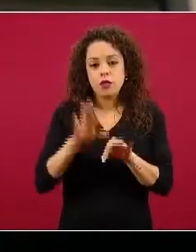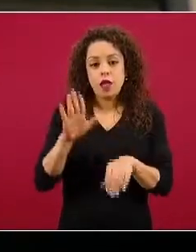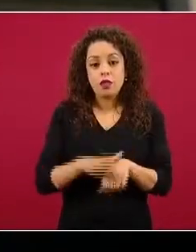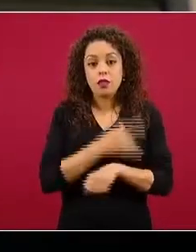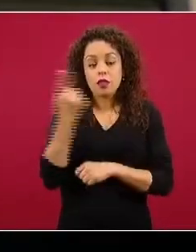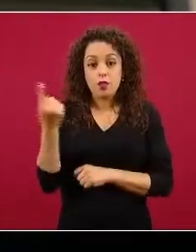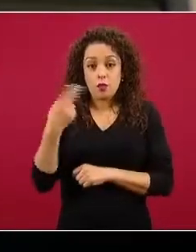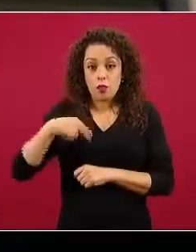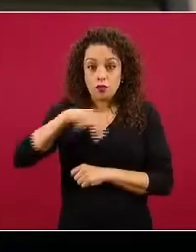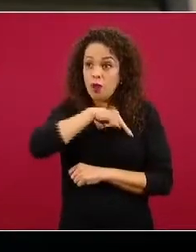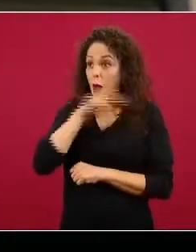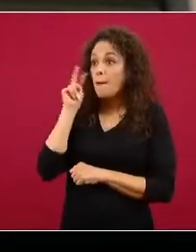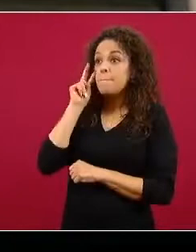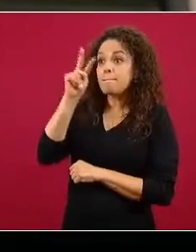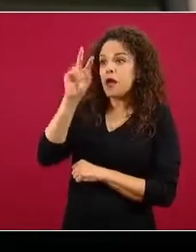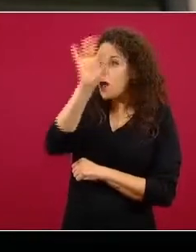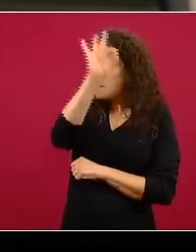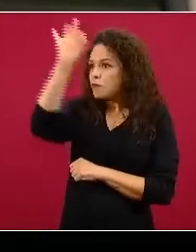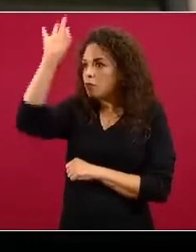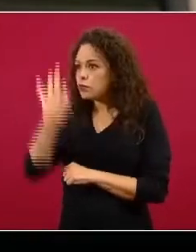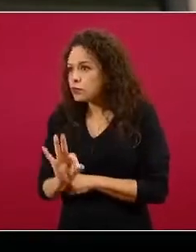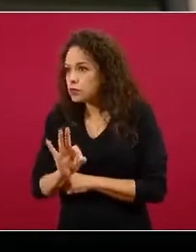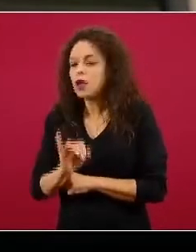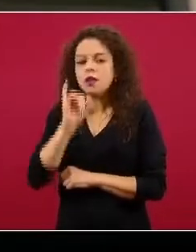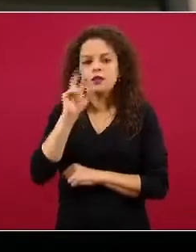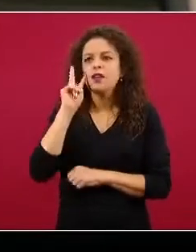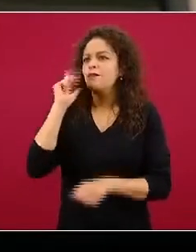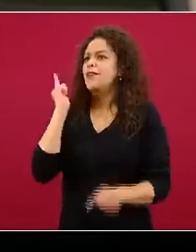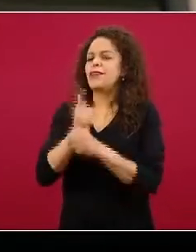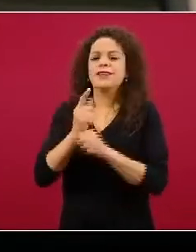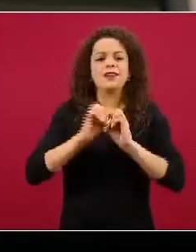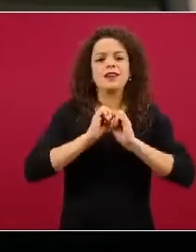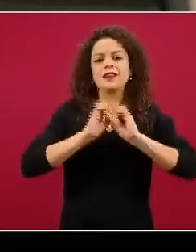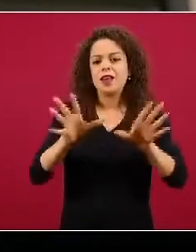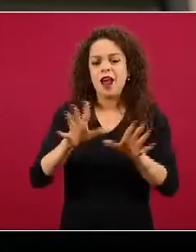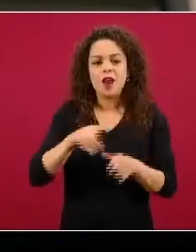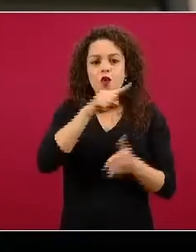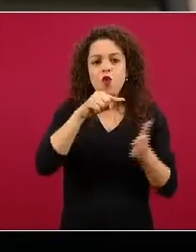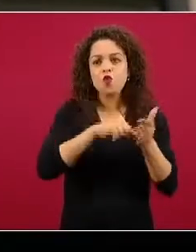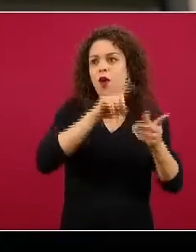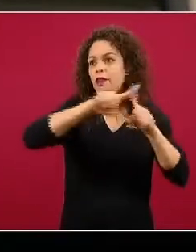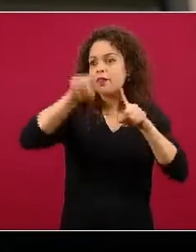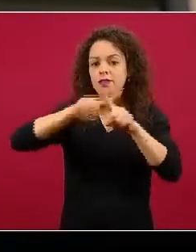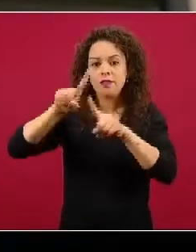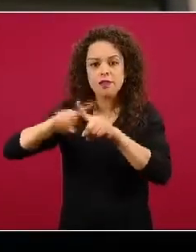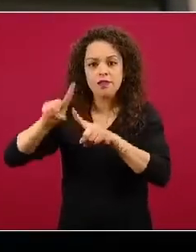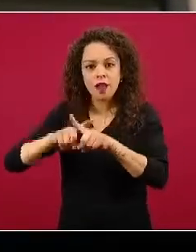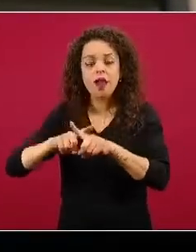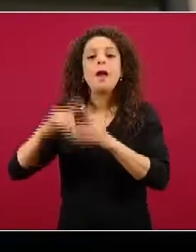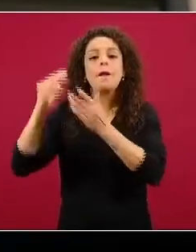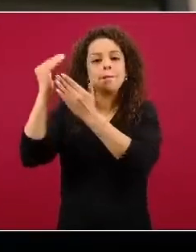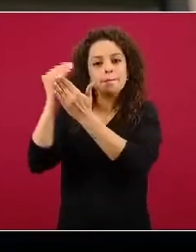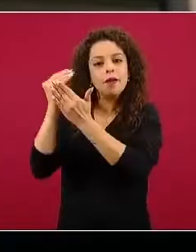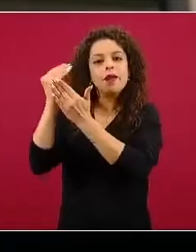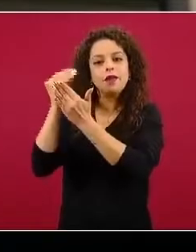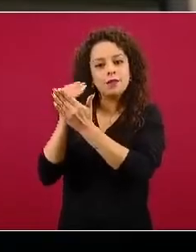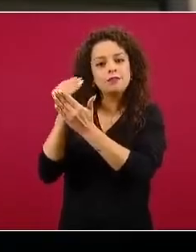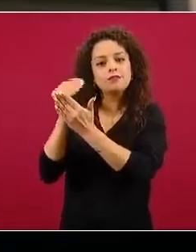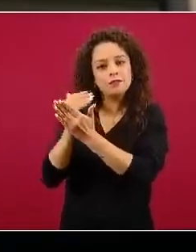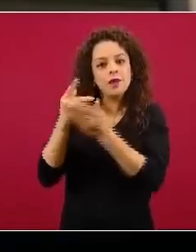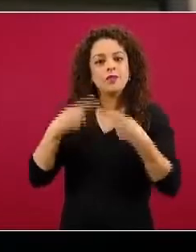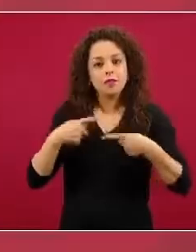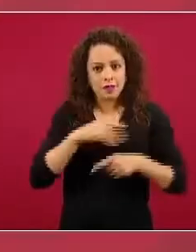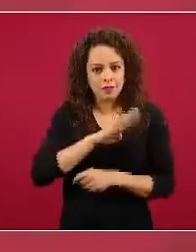tasa, sí está bajando mucho la mortalidad en varios lugares, no solo aquí. Entonces, esa es la